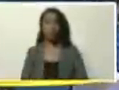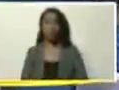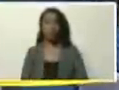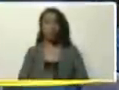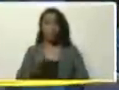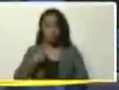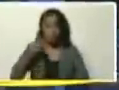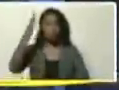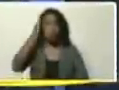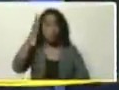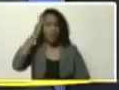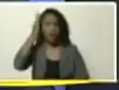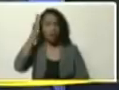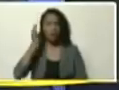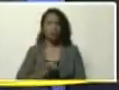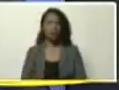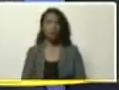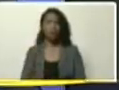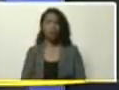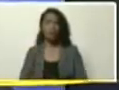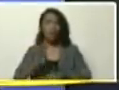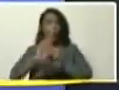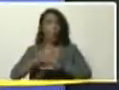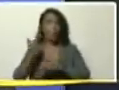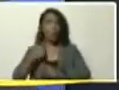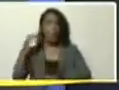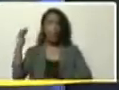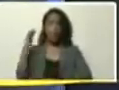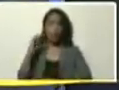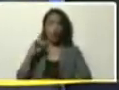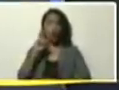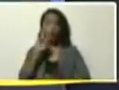Yo lo sé, porque vengo de un hogar